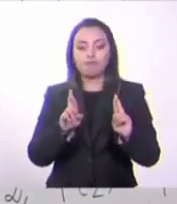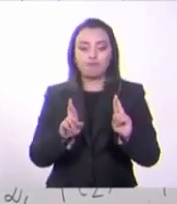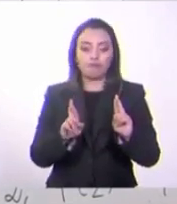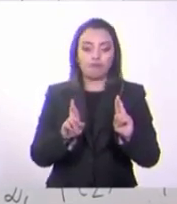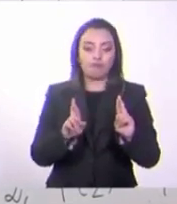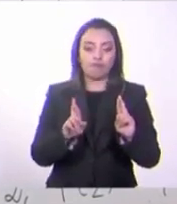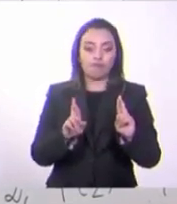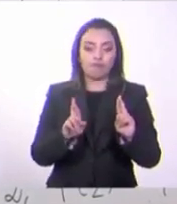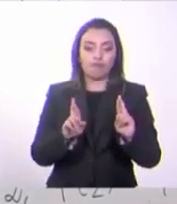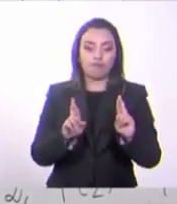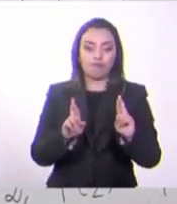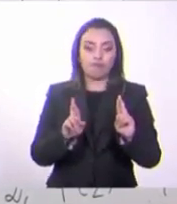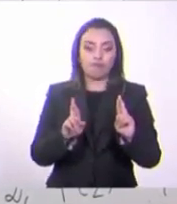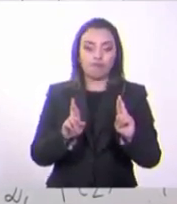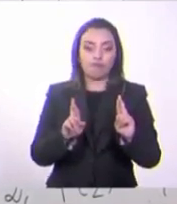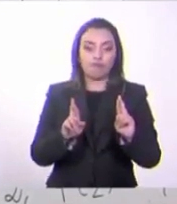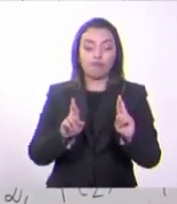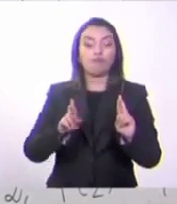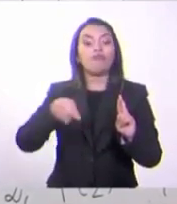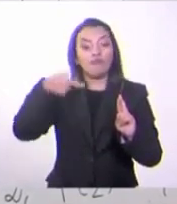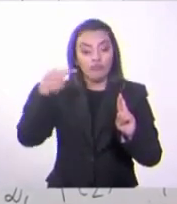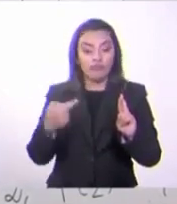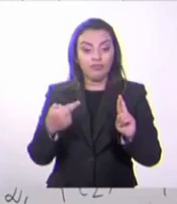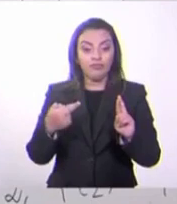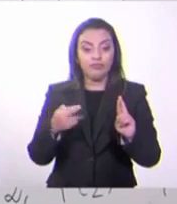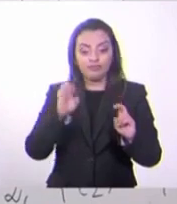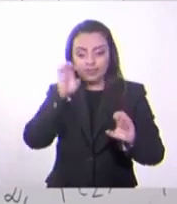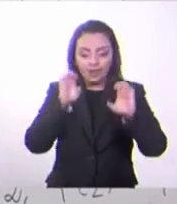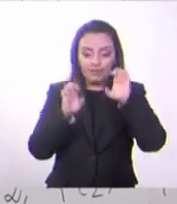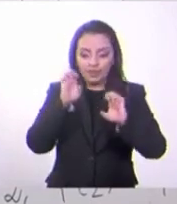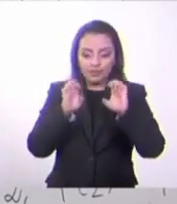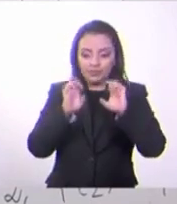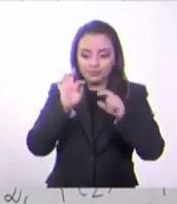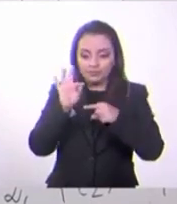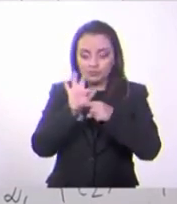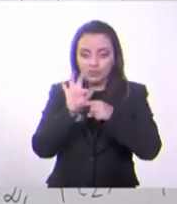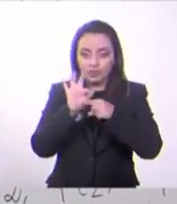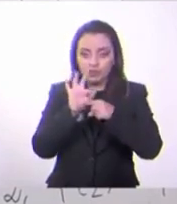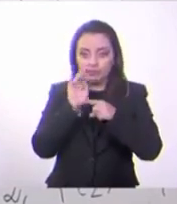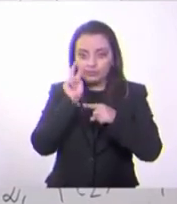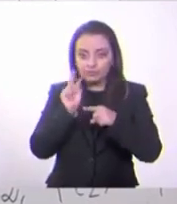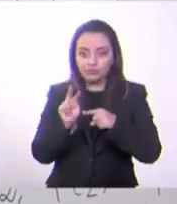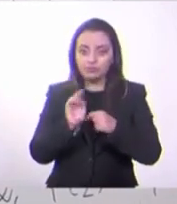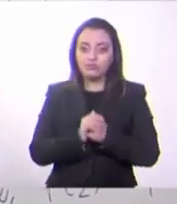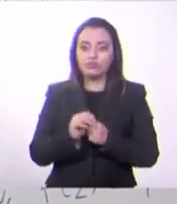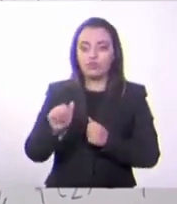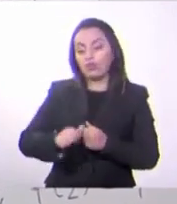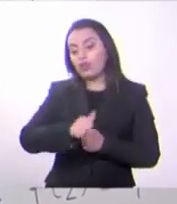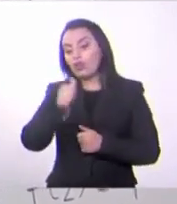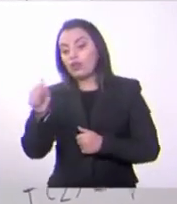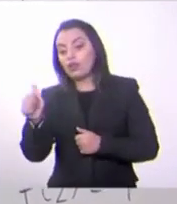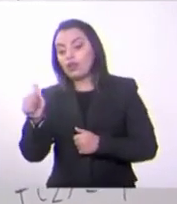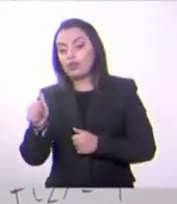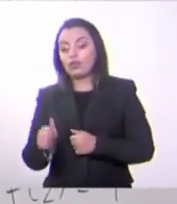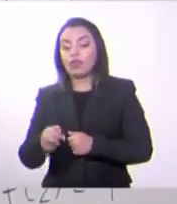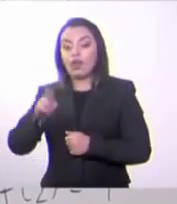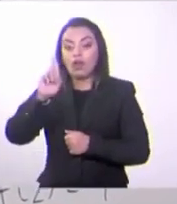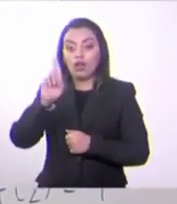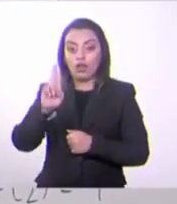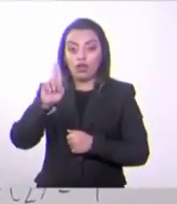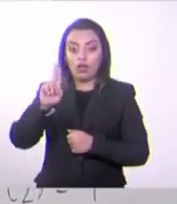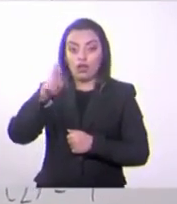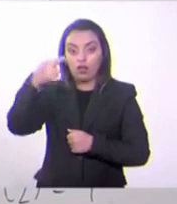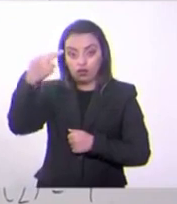el resultado va a ser otro número real. correcto. Igual acá, tomamos un número real, lo evaluamos en la función,